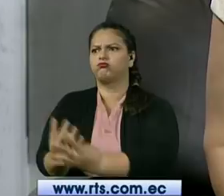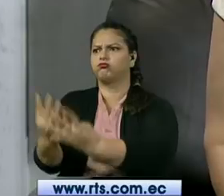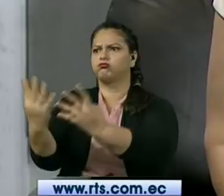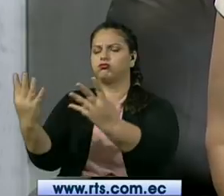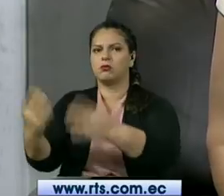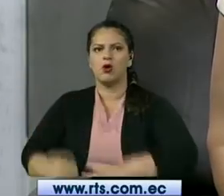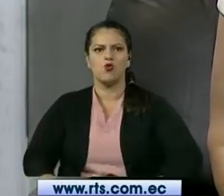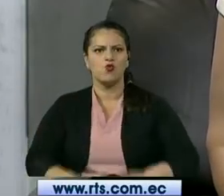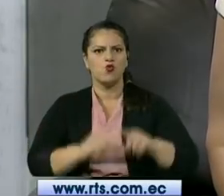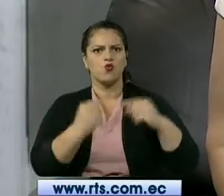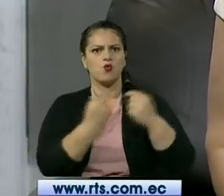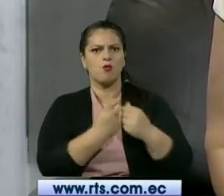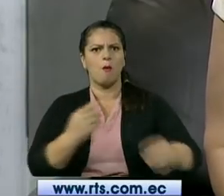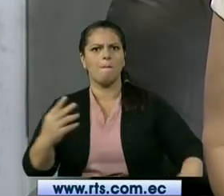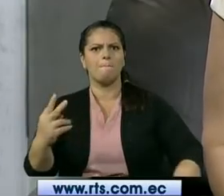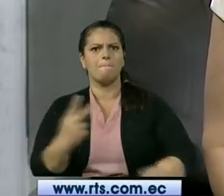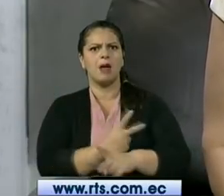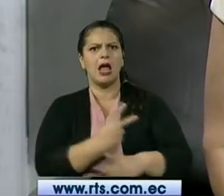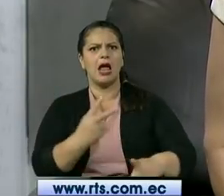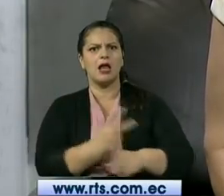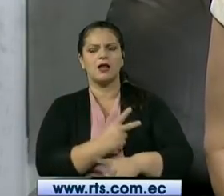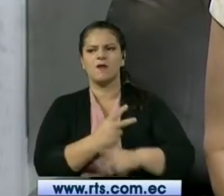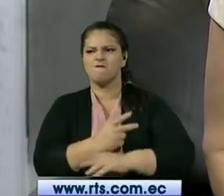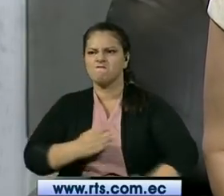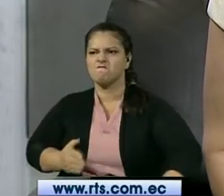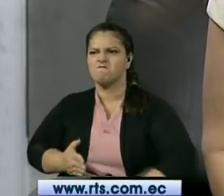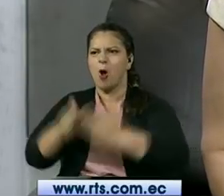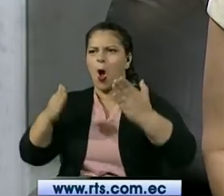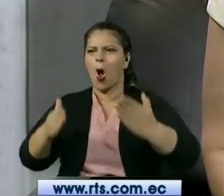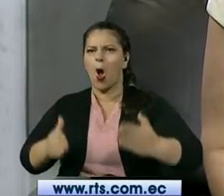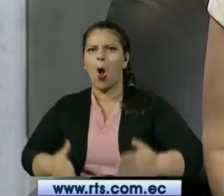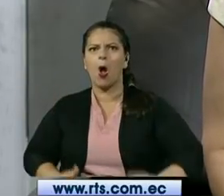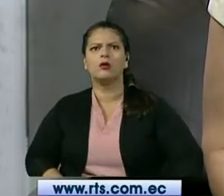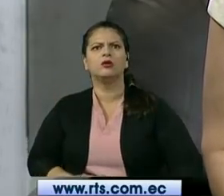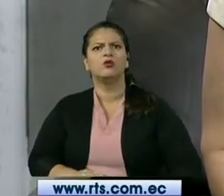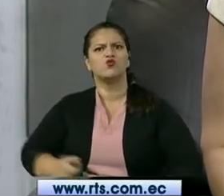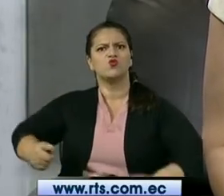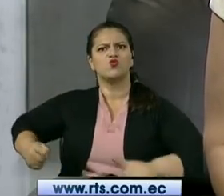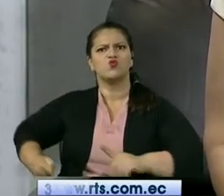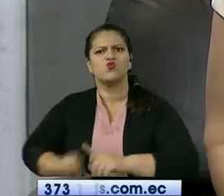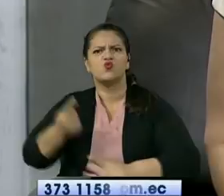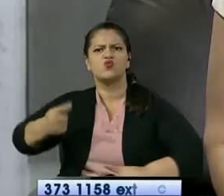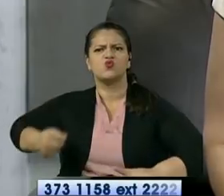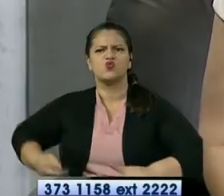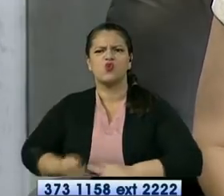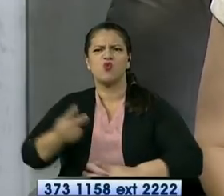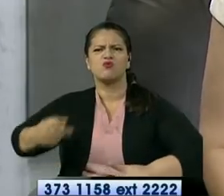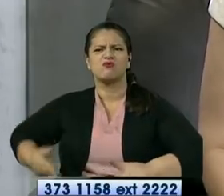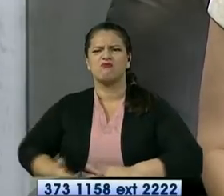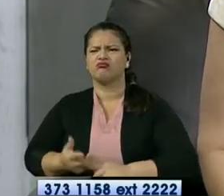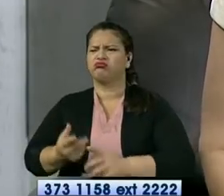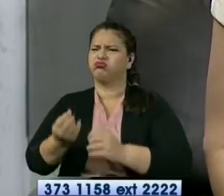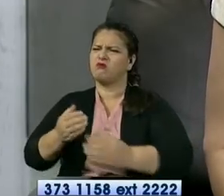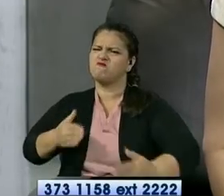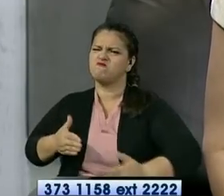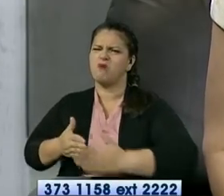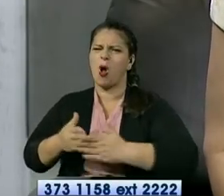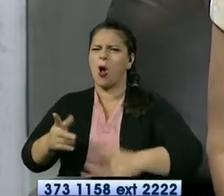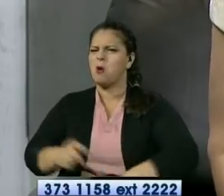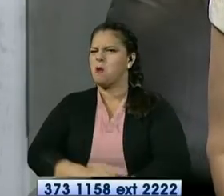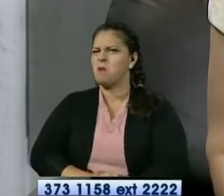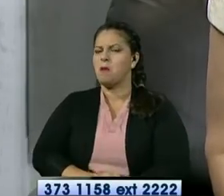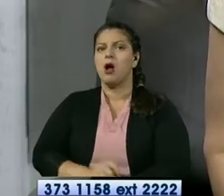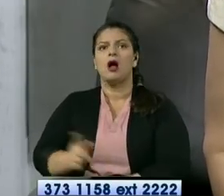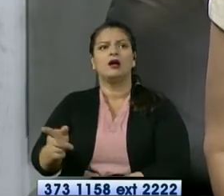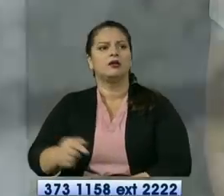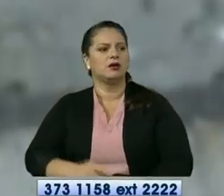7 de sus uniformados. Las autoridades repudiaron los ataques y anunciaron que no tolerarán este tipo de actos.